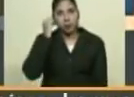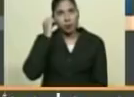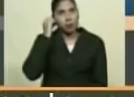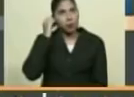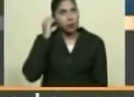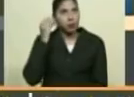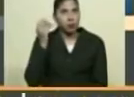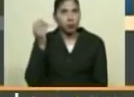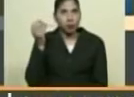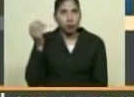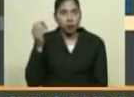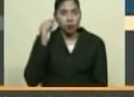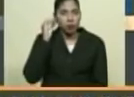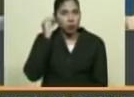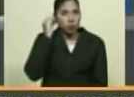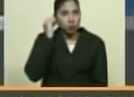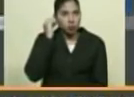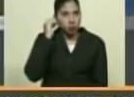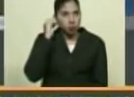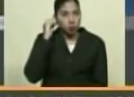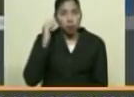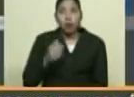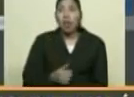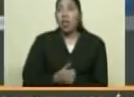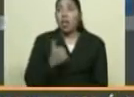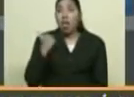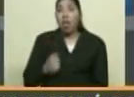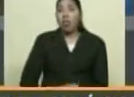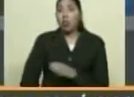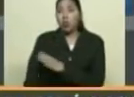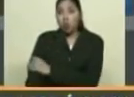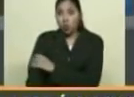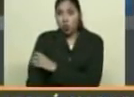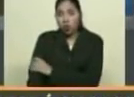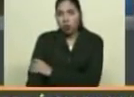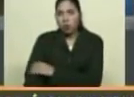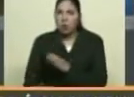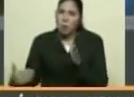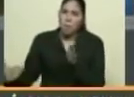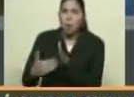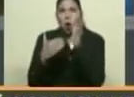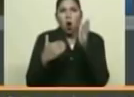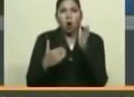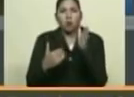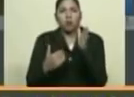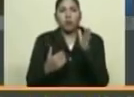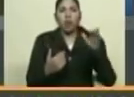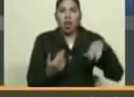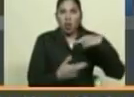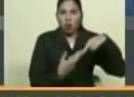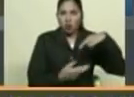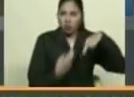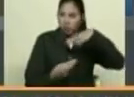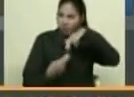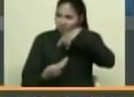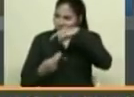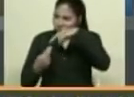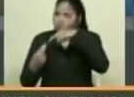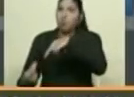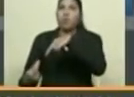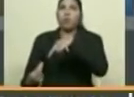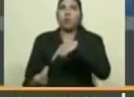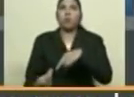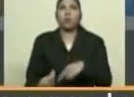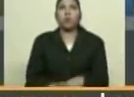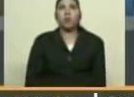nuestro corazón homenaje al comandante Hugo Chávez Frías, comandante de la Revolución Bolivariana. Por algo el comandante